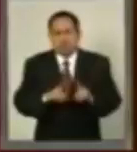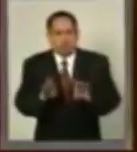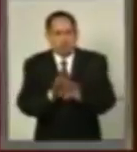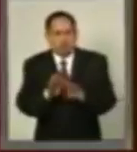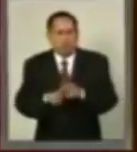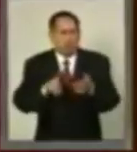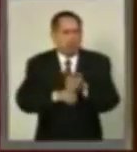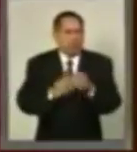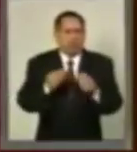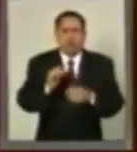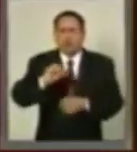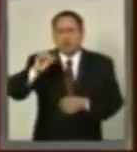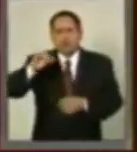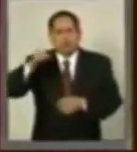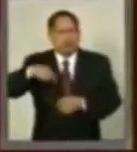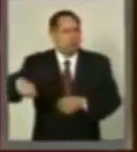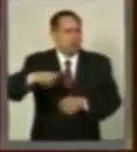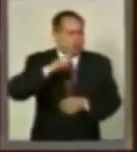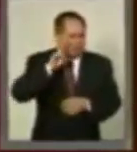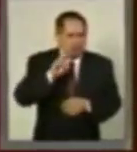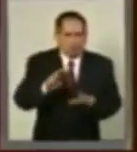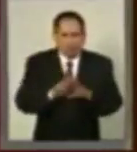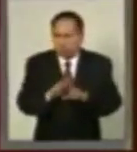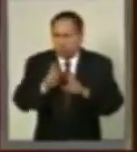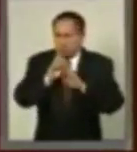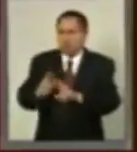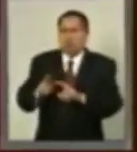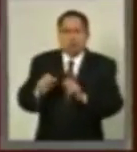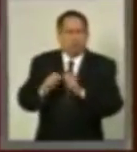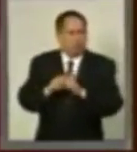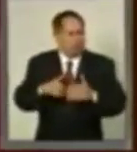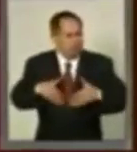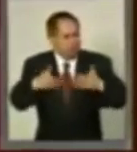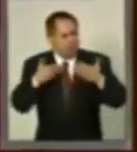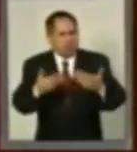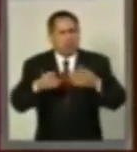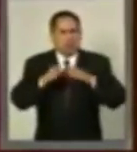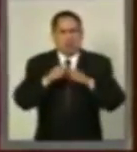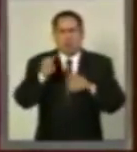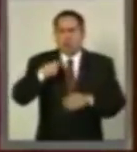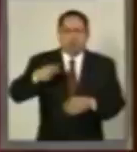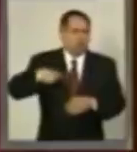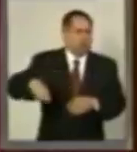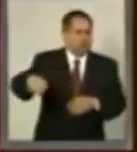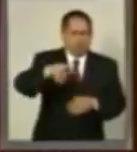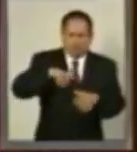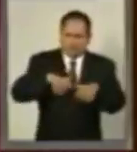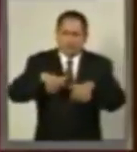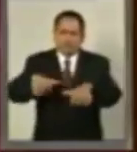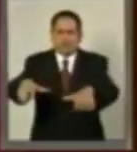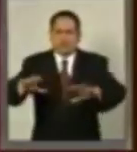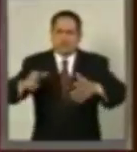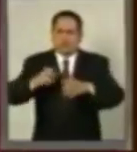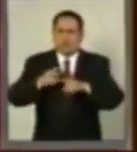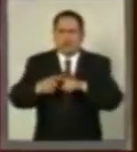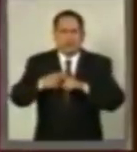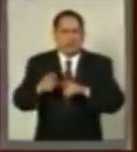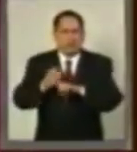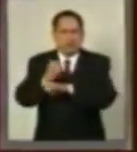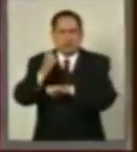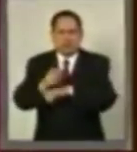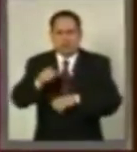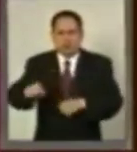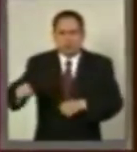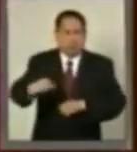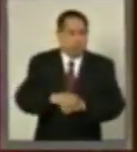muchos funcionarios, pueden ustedes ver la respuesta y la confianza de los habitantes, principalmente de estos estados. En